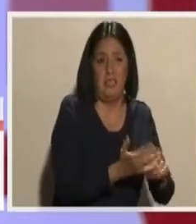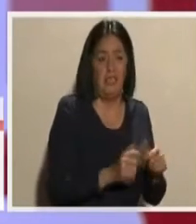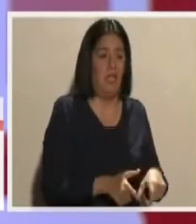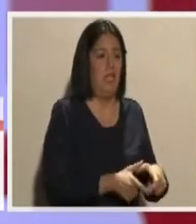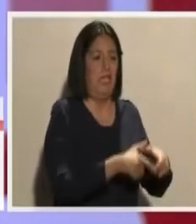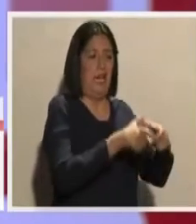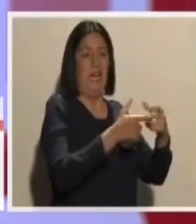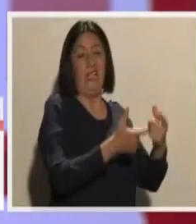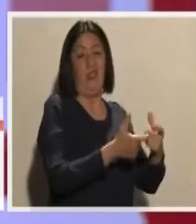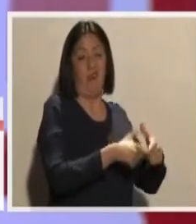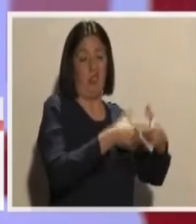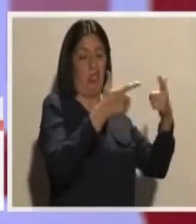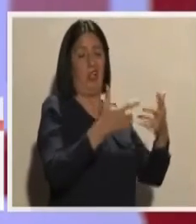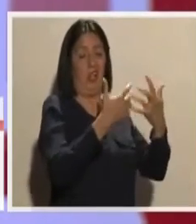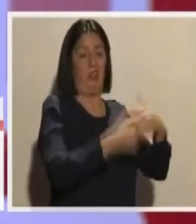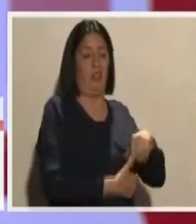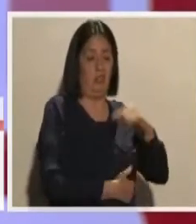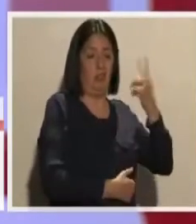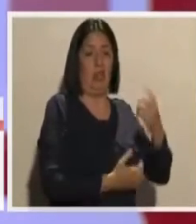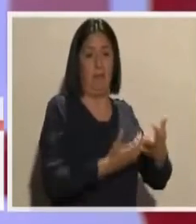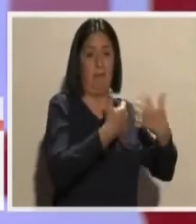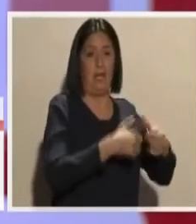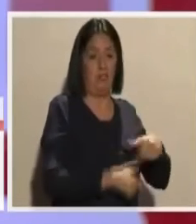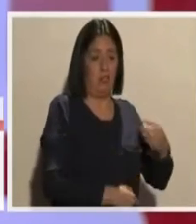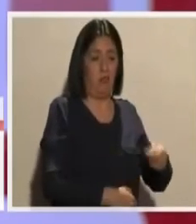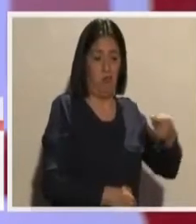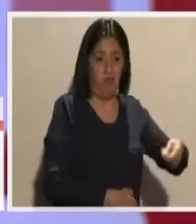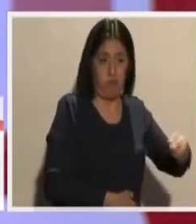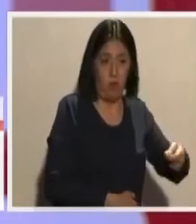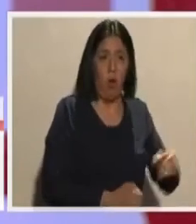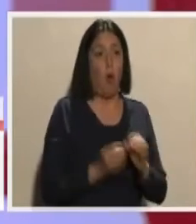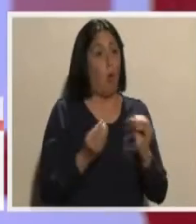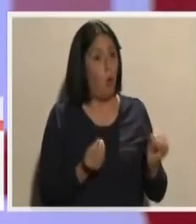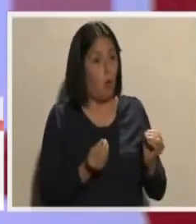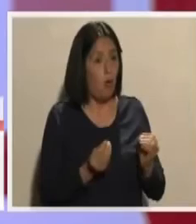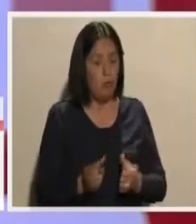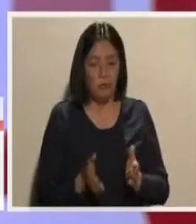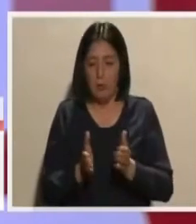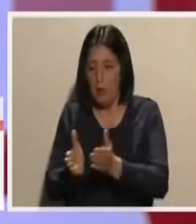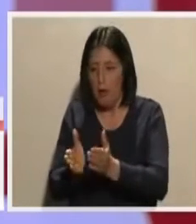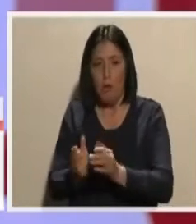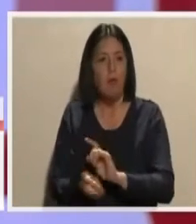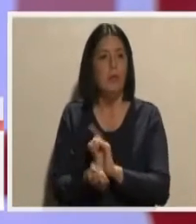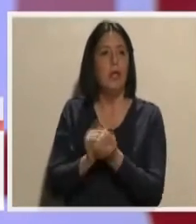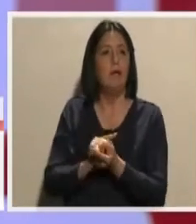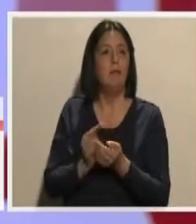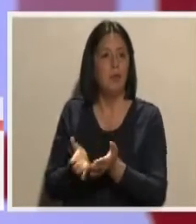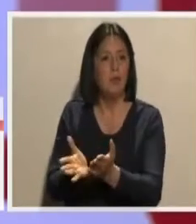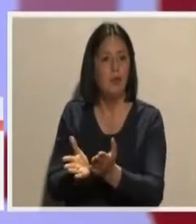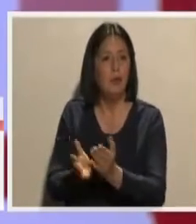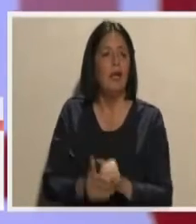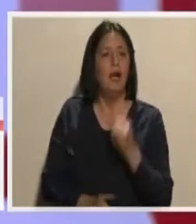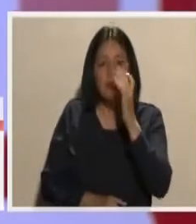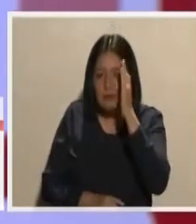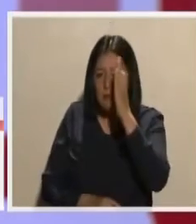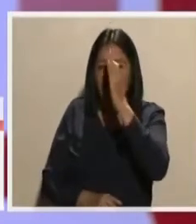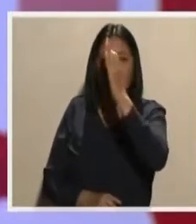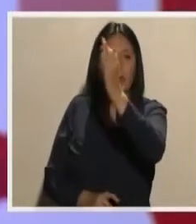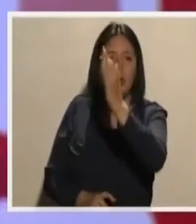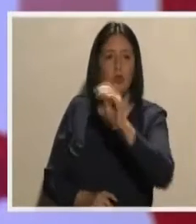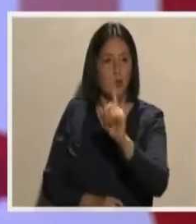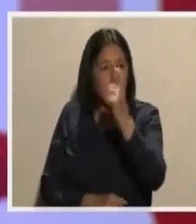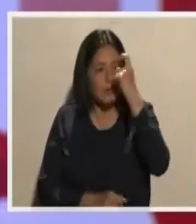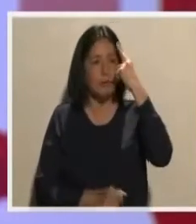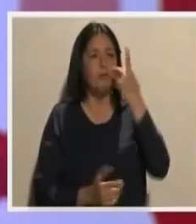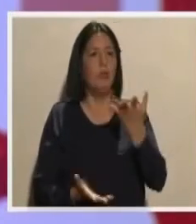grandes inversiones de las grandes empresas, o buscar un cambio hacia el futuro de las